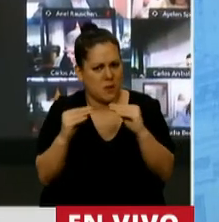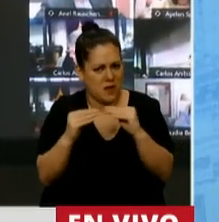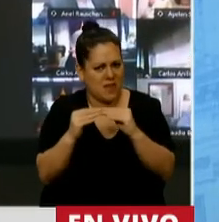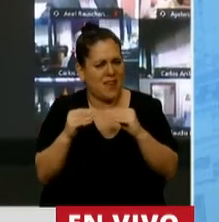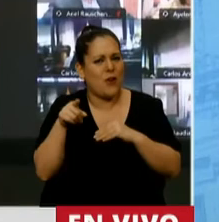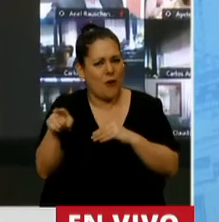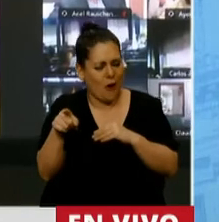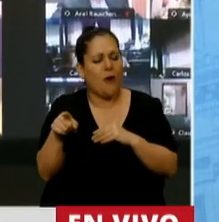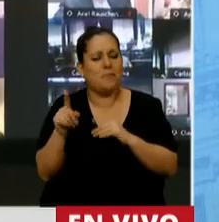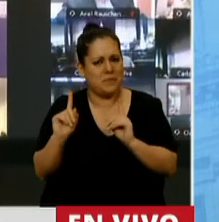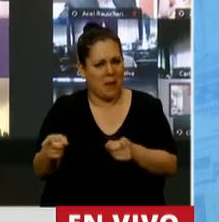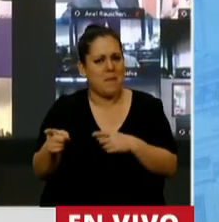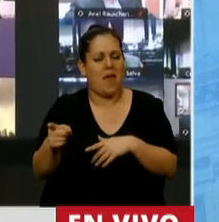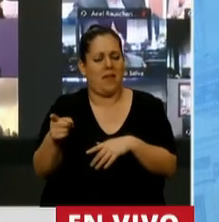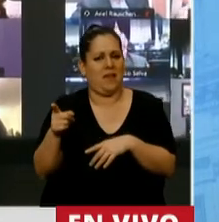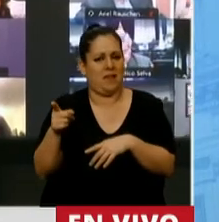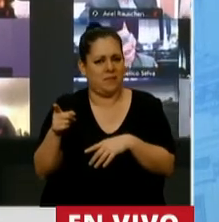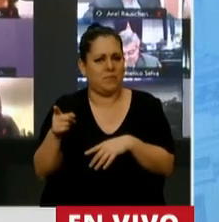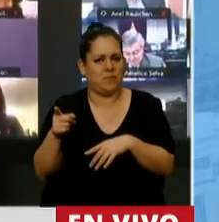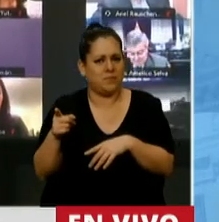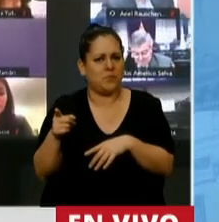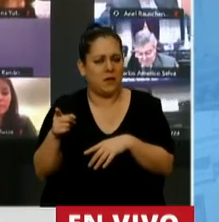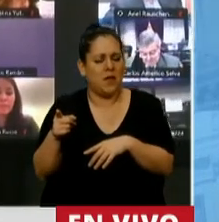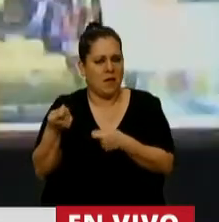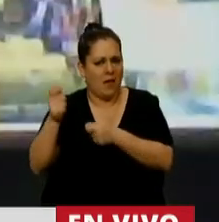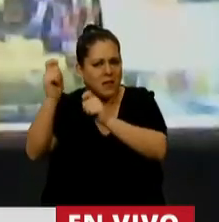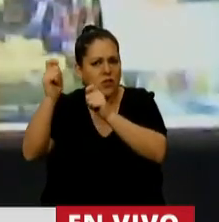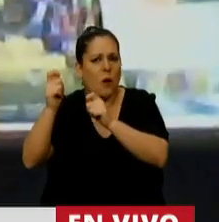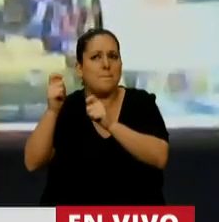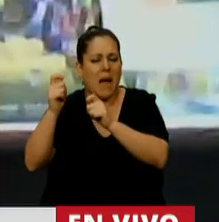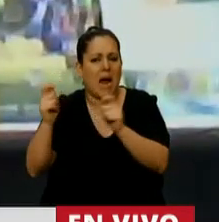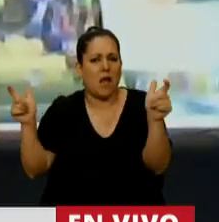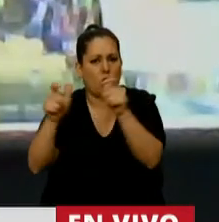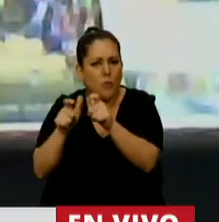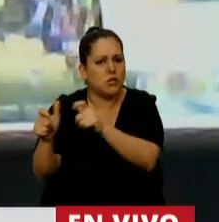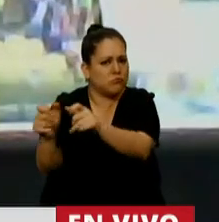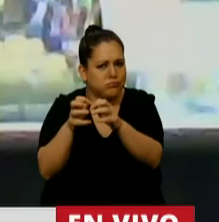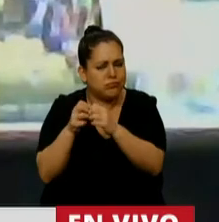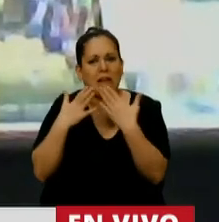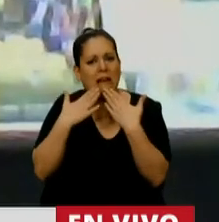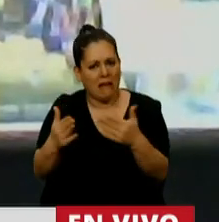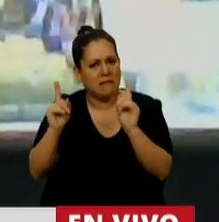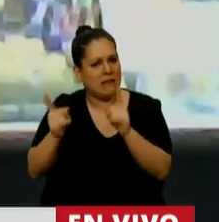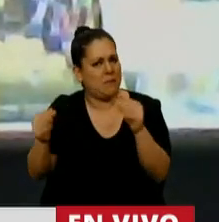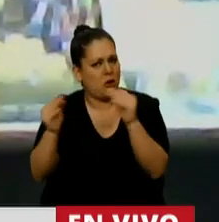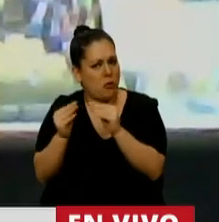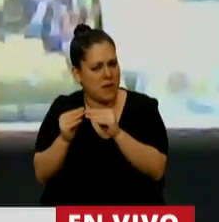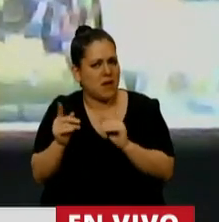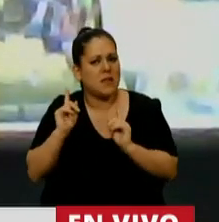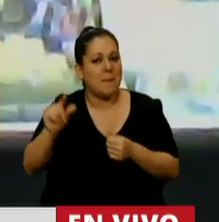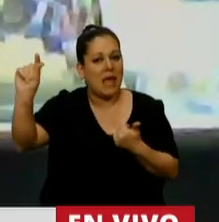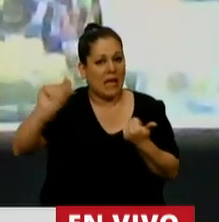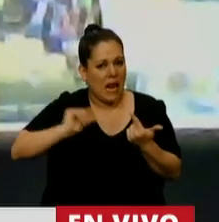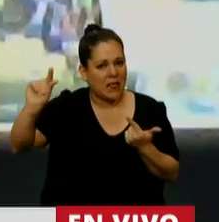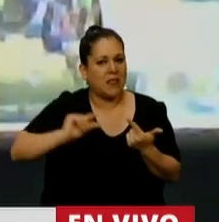Rauchenberger, quien llevó la gestión en la comisión, para que tengamos un sistema de crédito las provincias